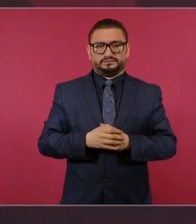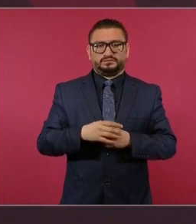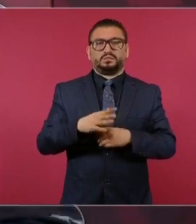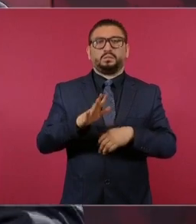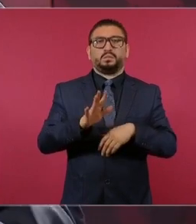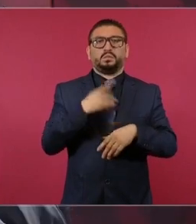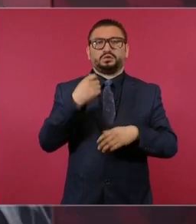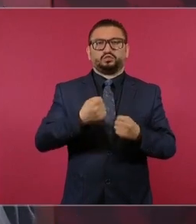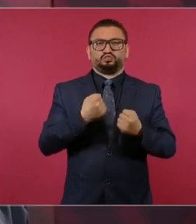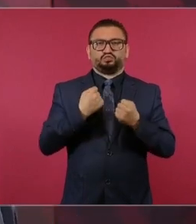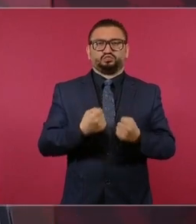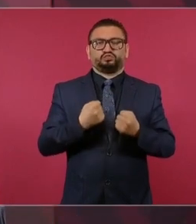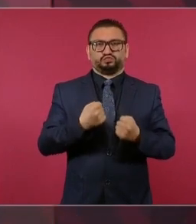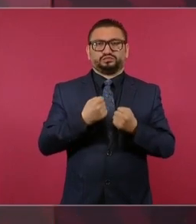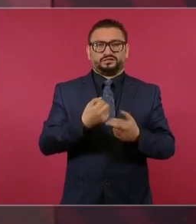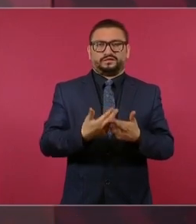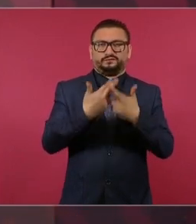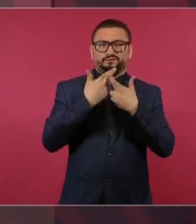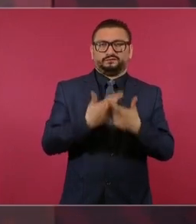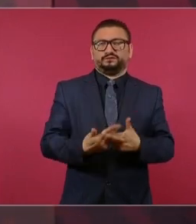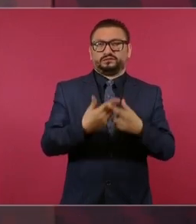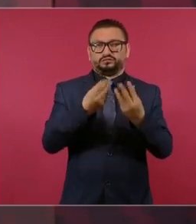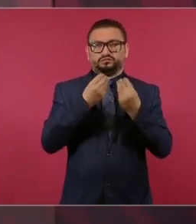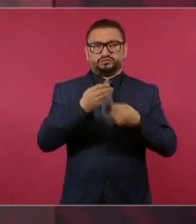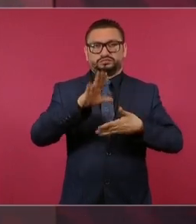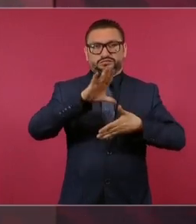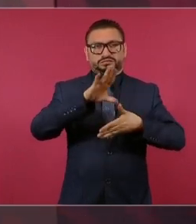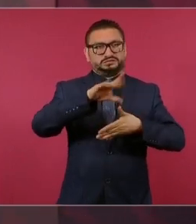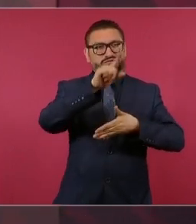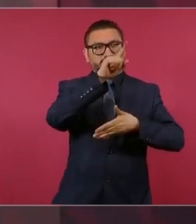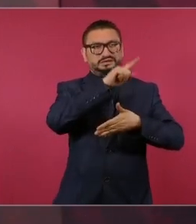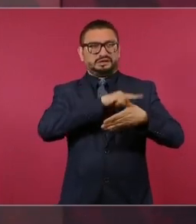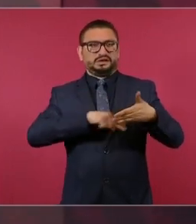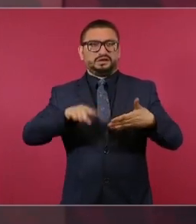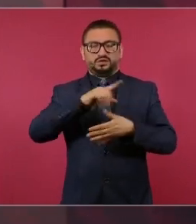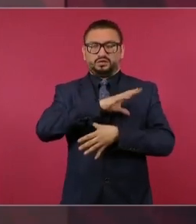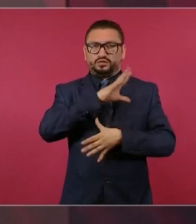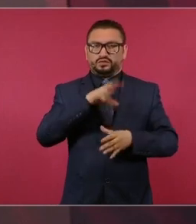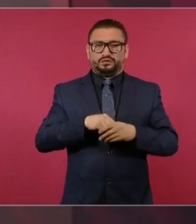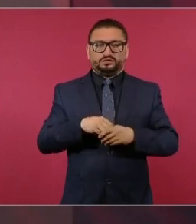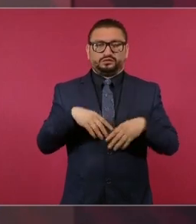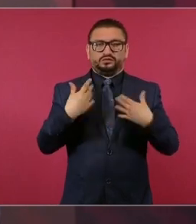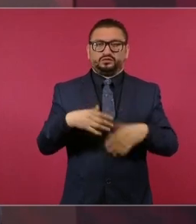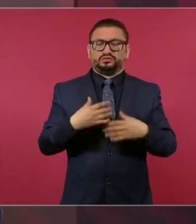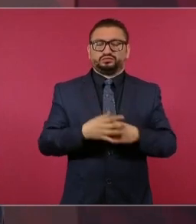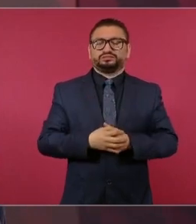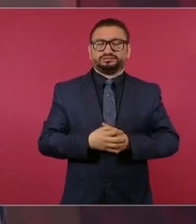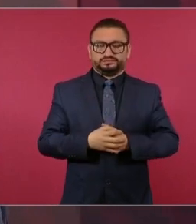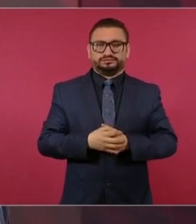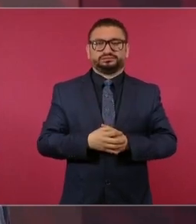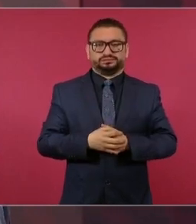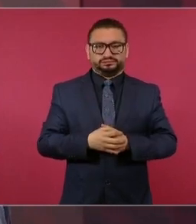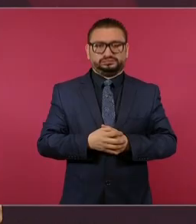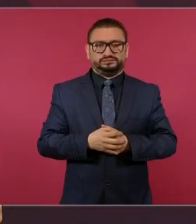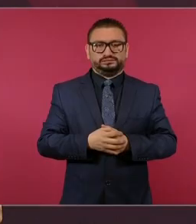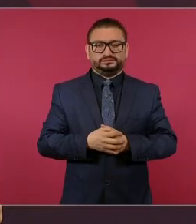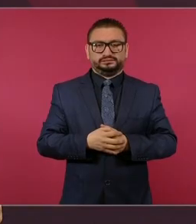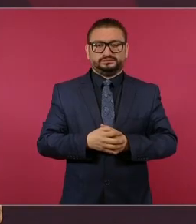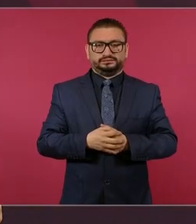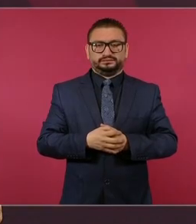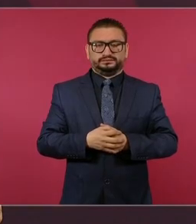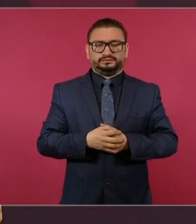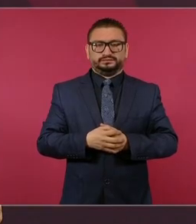por todo el potencial de recursos de América, por la